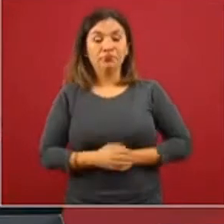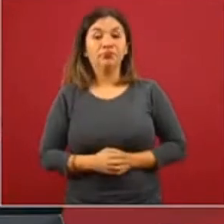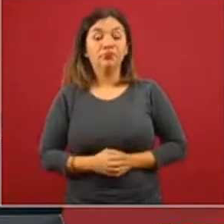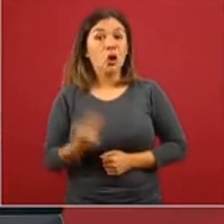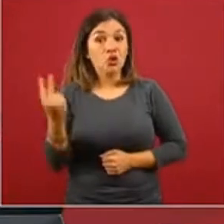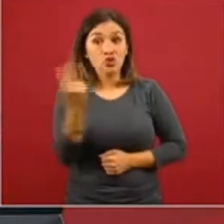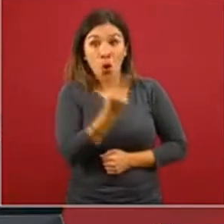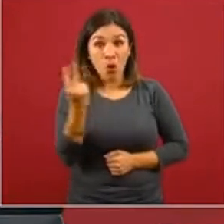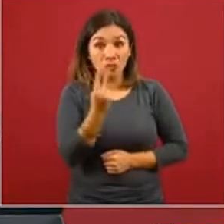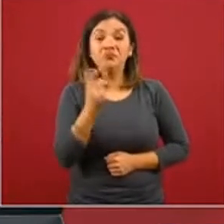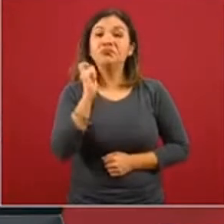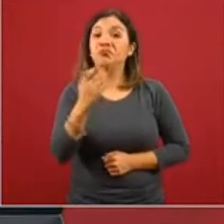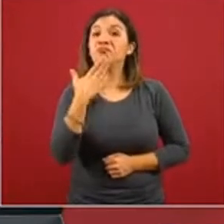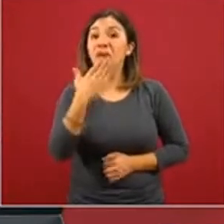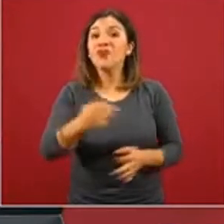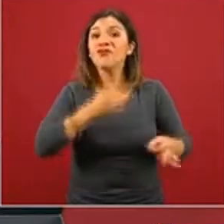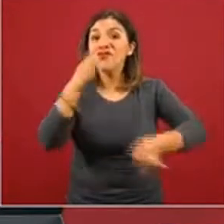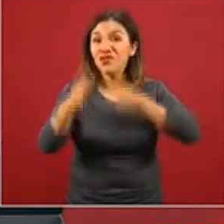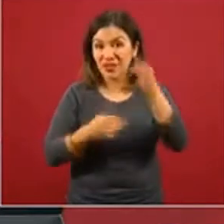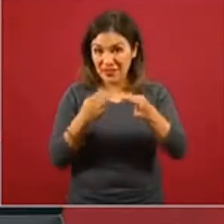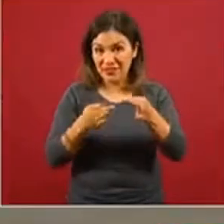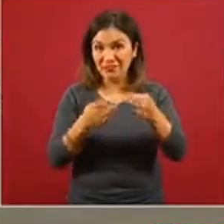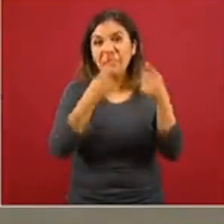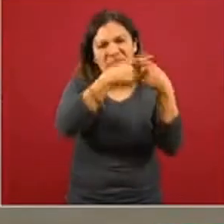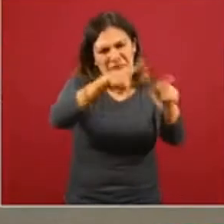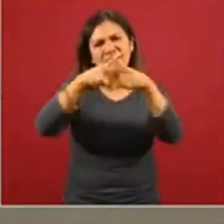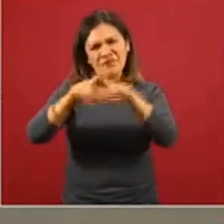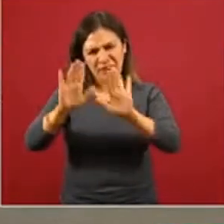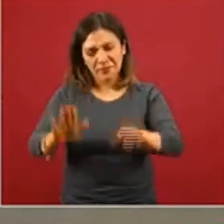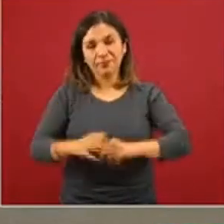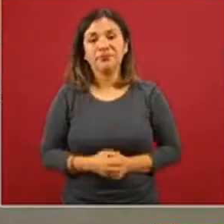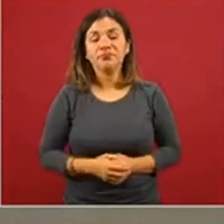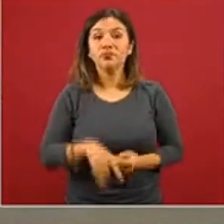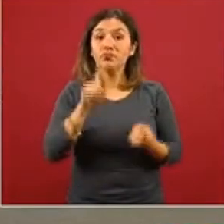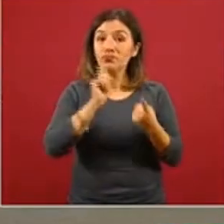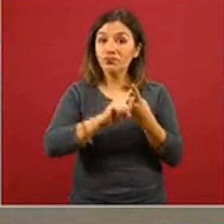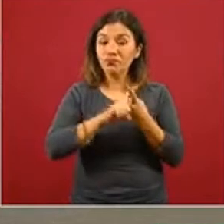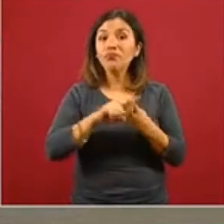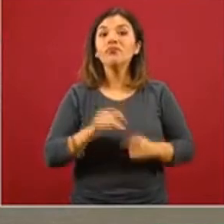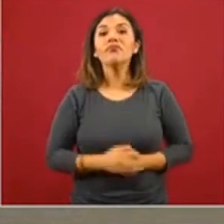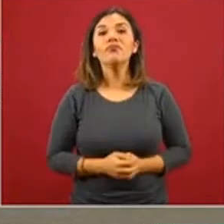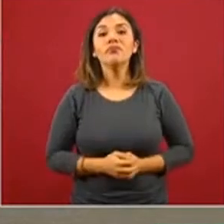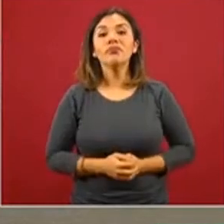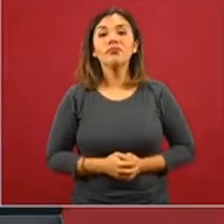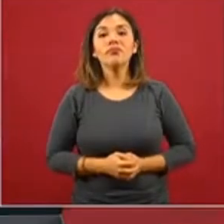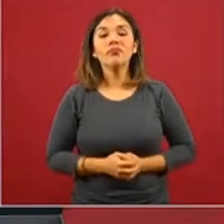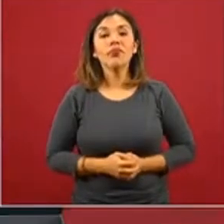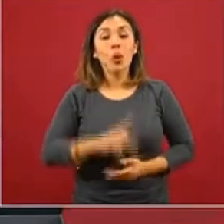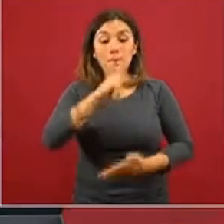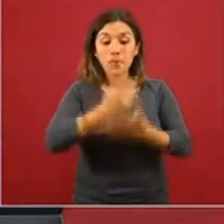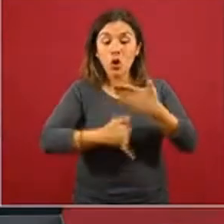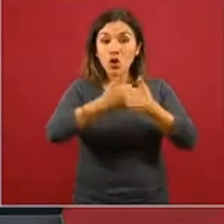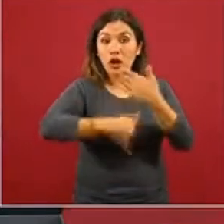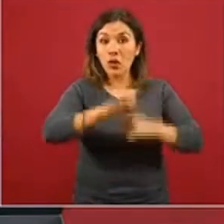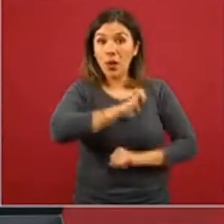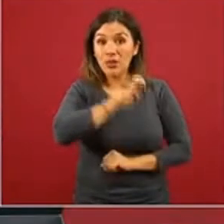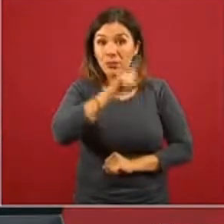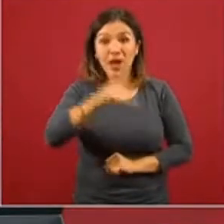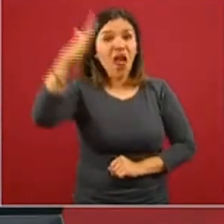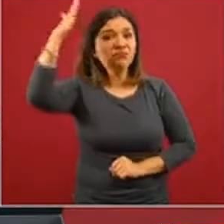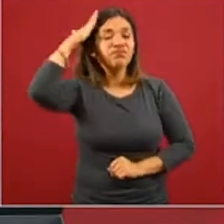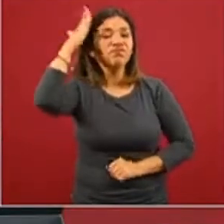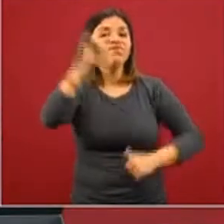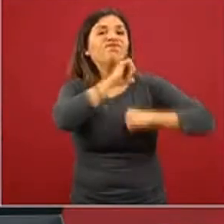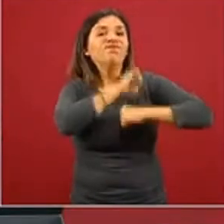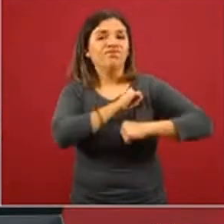ambos casos son buenas noticias, con distinto sentido. La División de Proyectos Especiales la